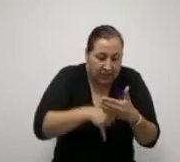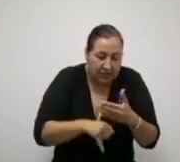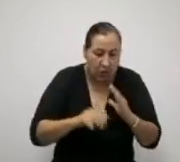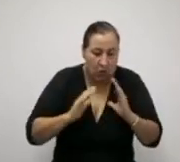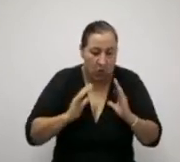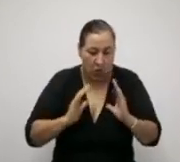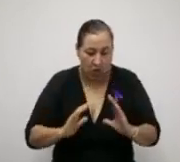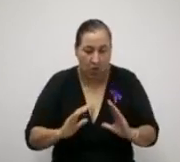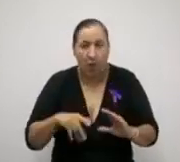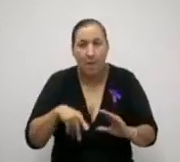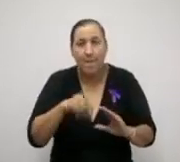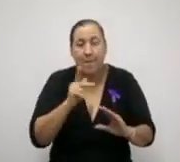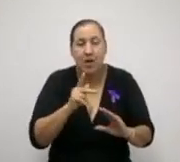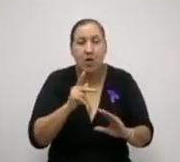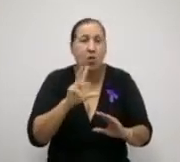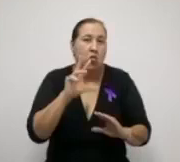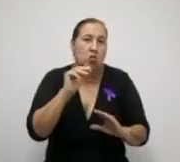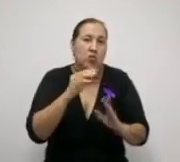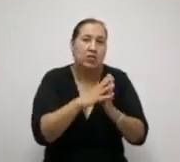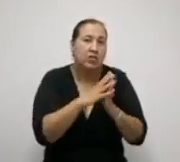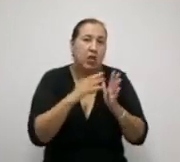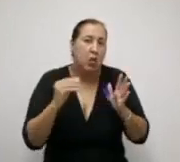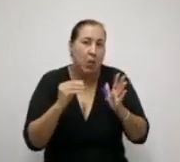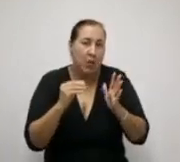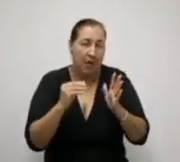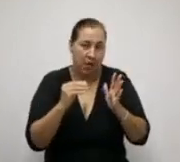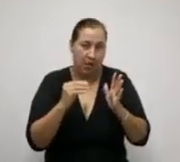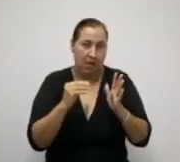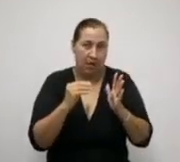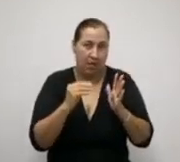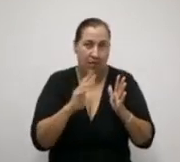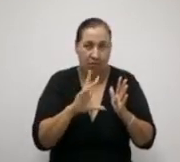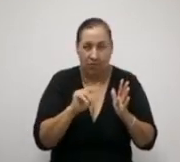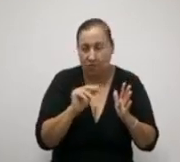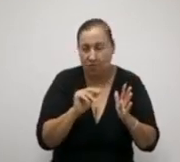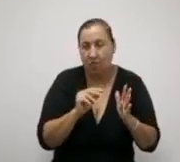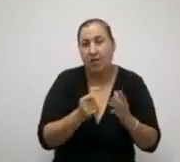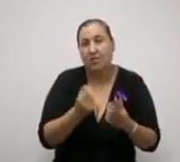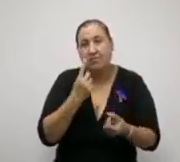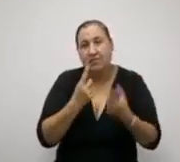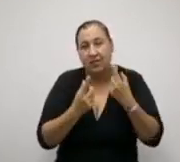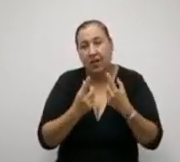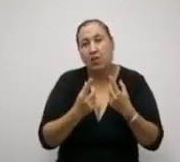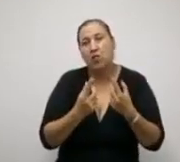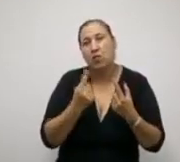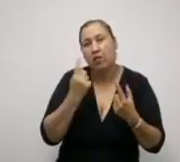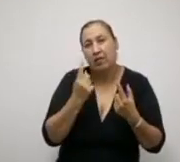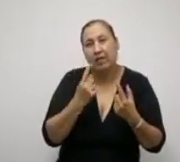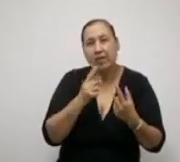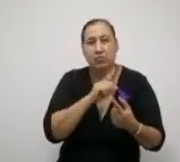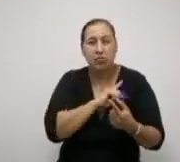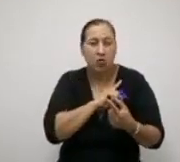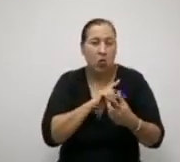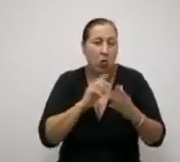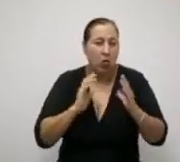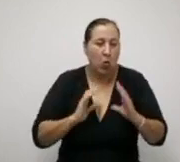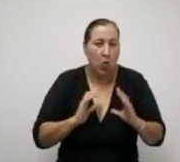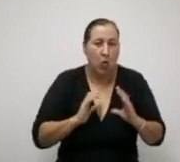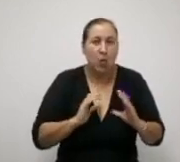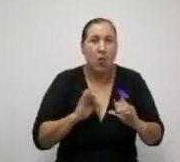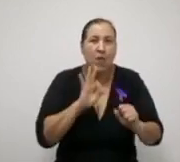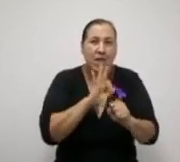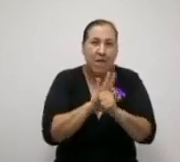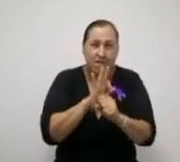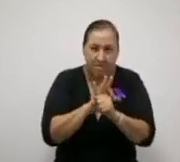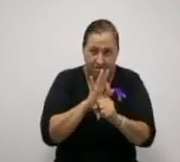enfermedad porque es un virus muerto que ya se encuentra destruido y que solamente lo único que hace es que el sistema inmunológico de nuestro